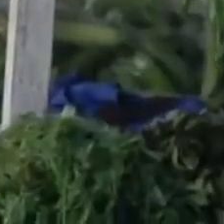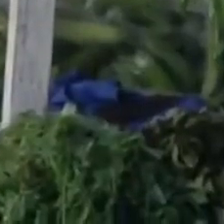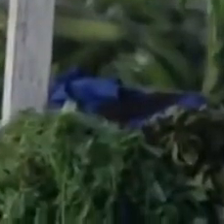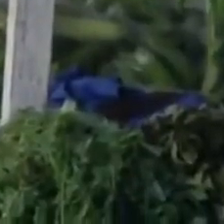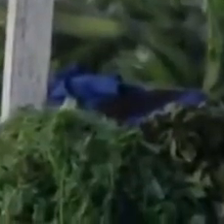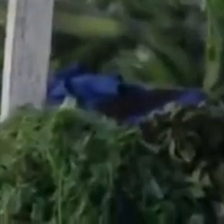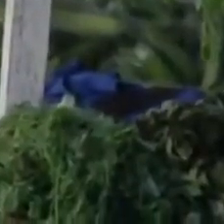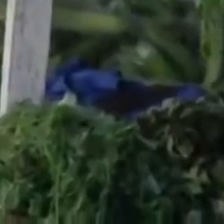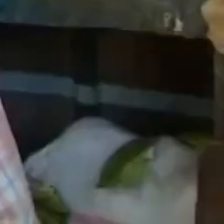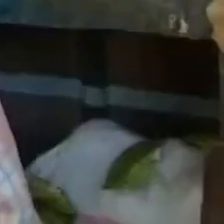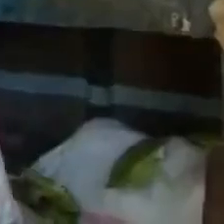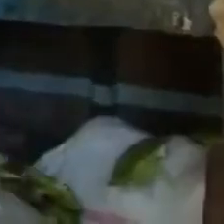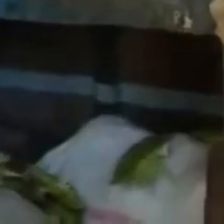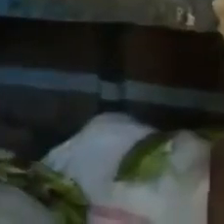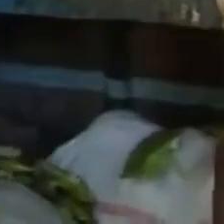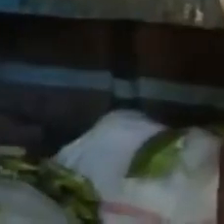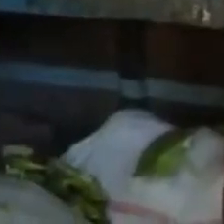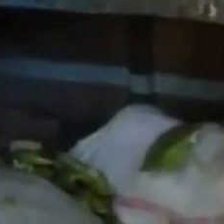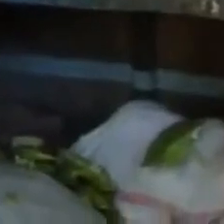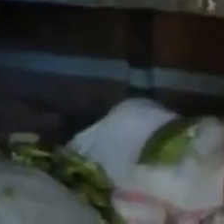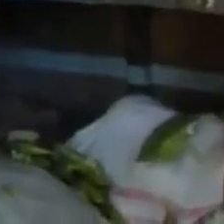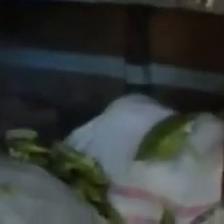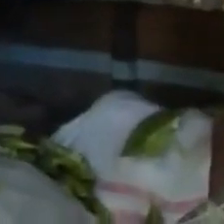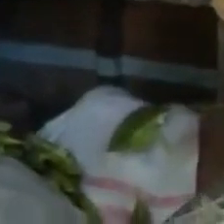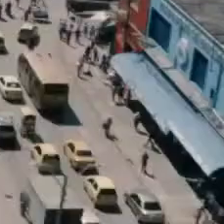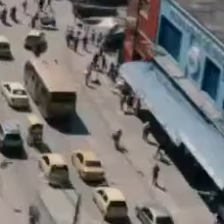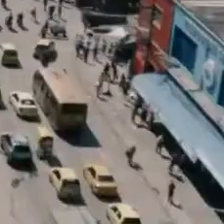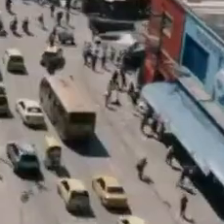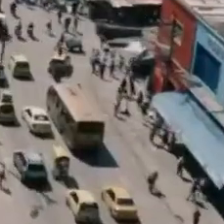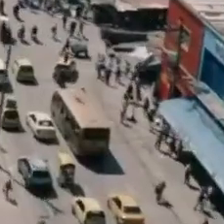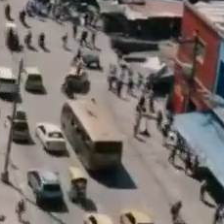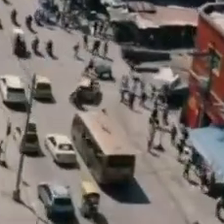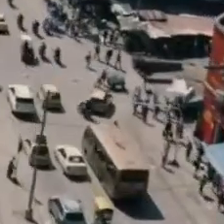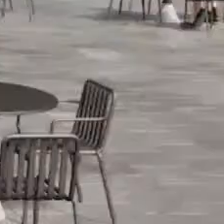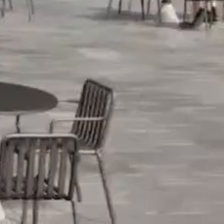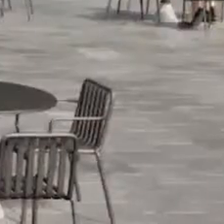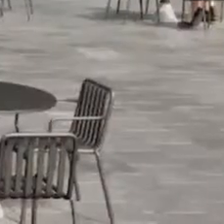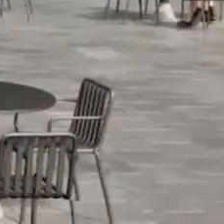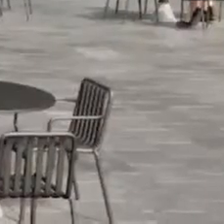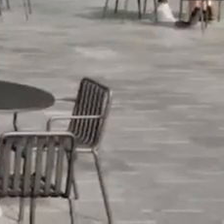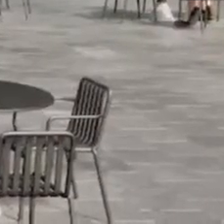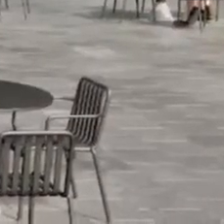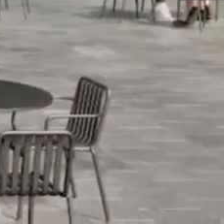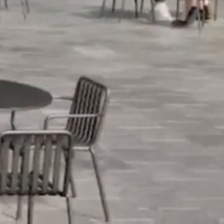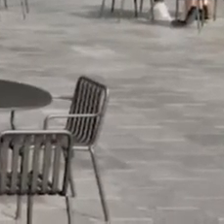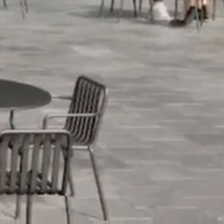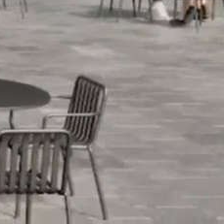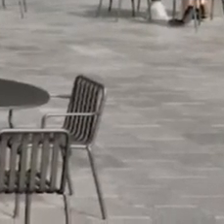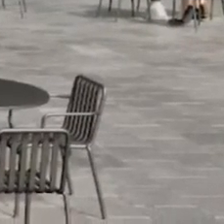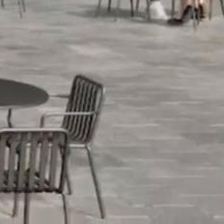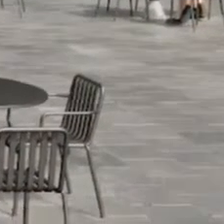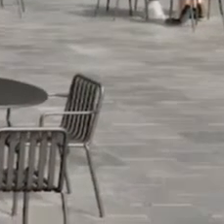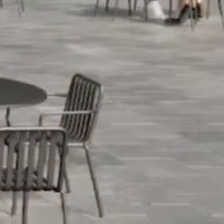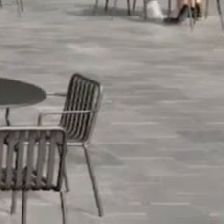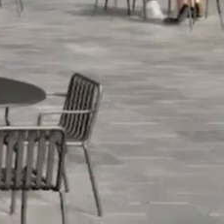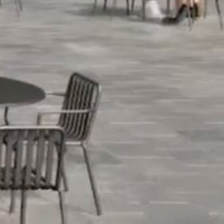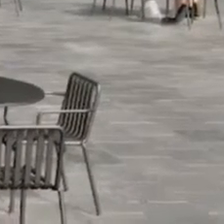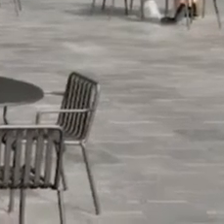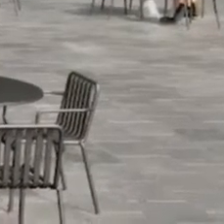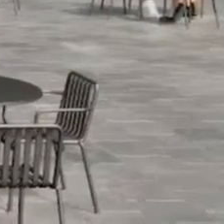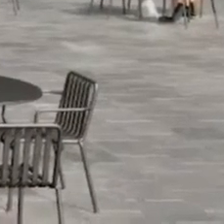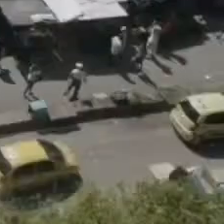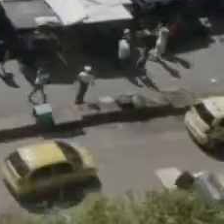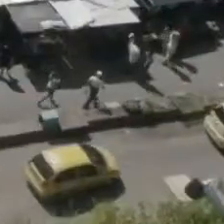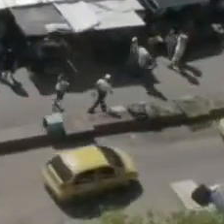gracias al alcalde por lo que lo va a hacer. Elegante, lo estamos esperando con ansiedad. El Gran Bazar va a cambiar el mercado